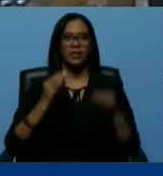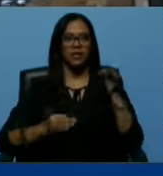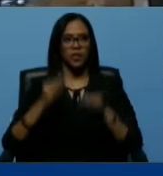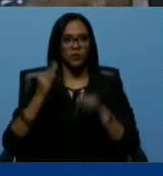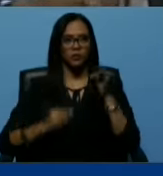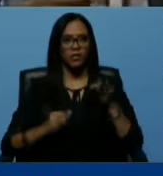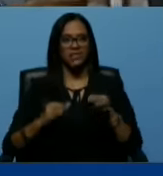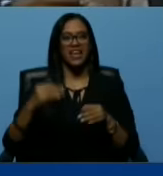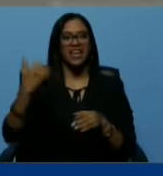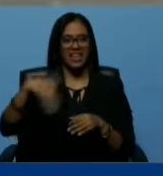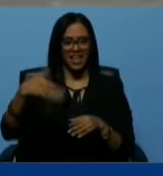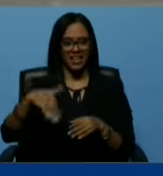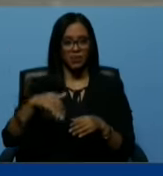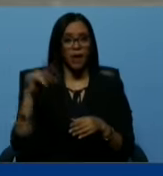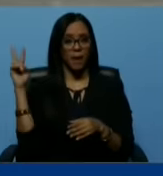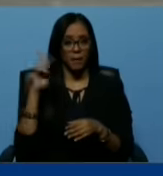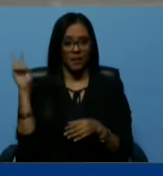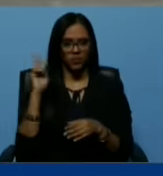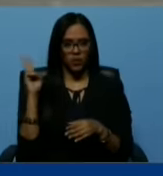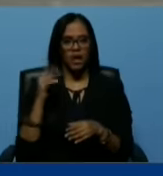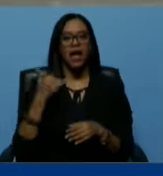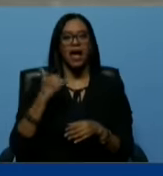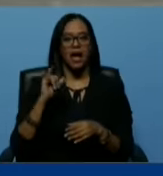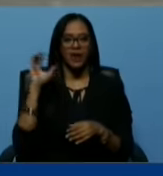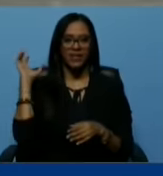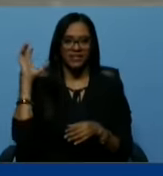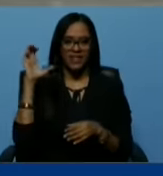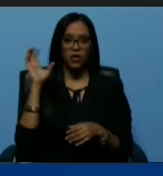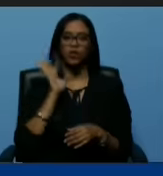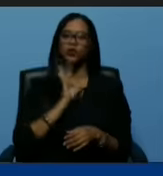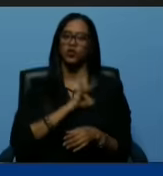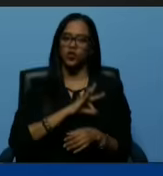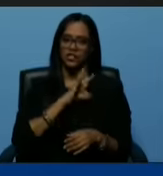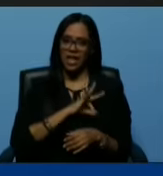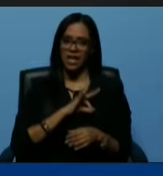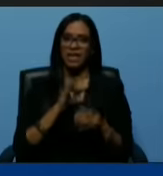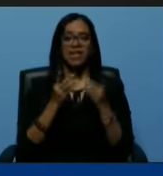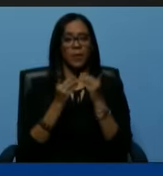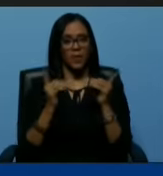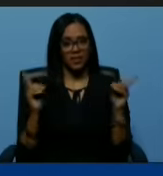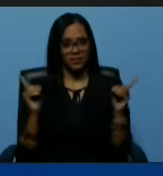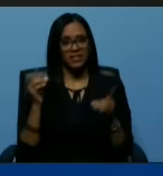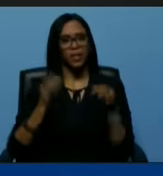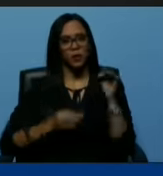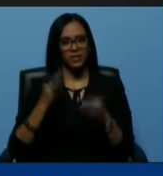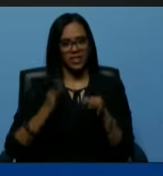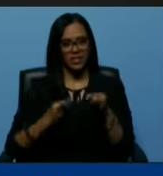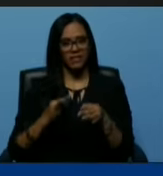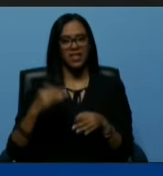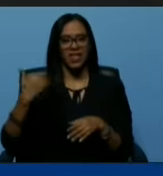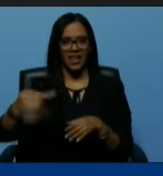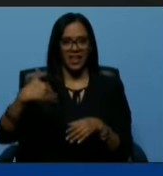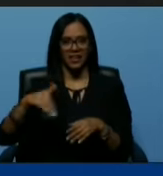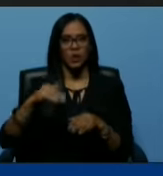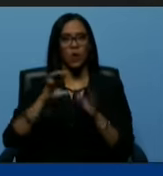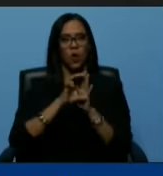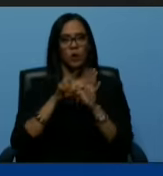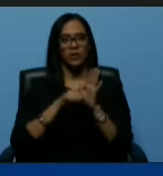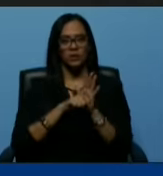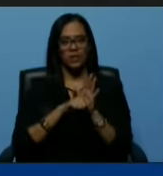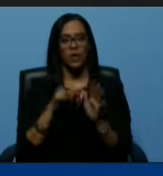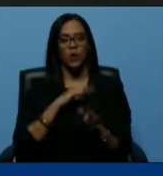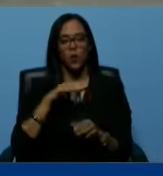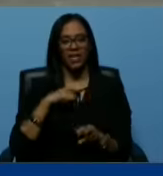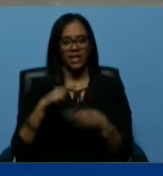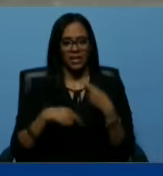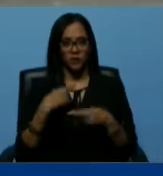de derecho. En Venezuela hay un Estado social, democrático, de justicia y de derecho, constitucional. Nuestra